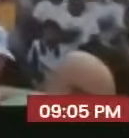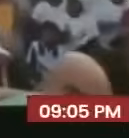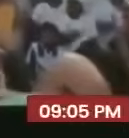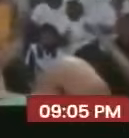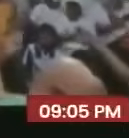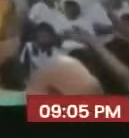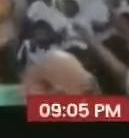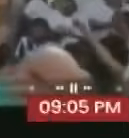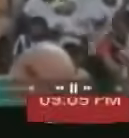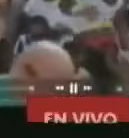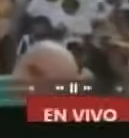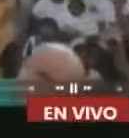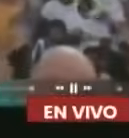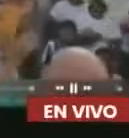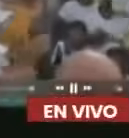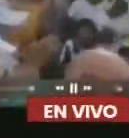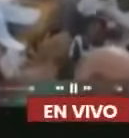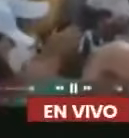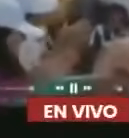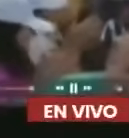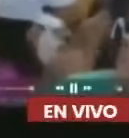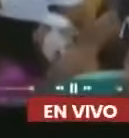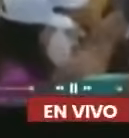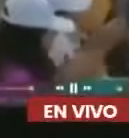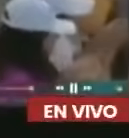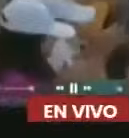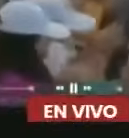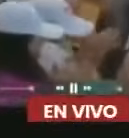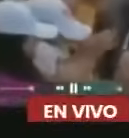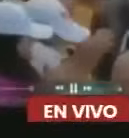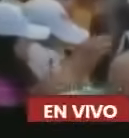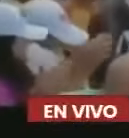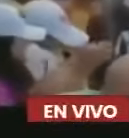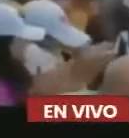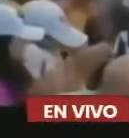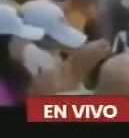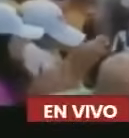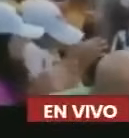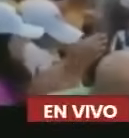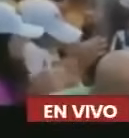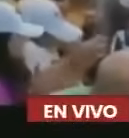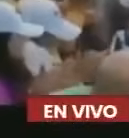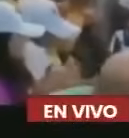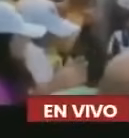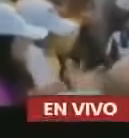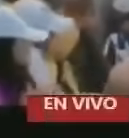De verdad, yo voto